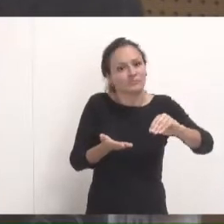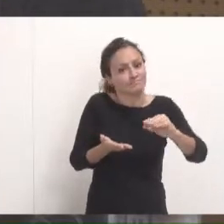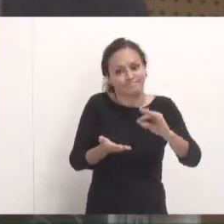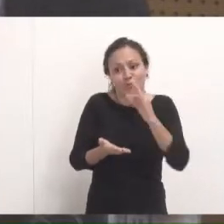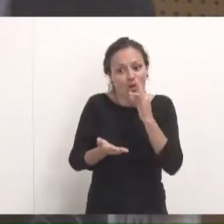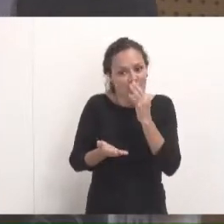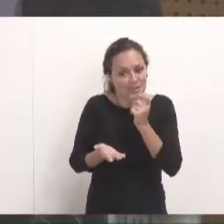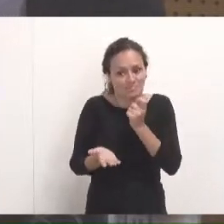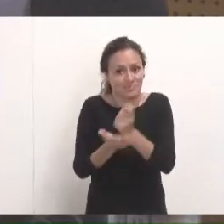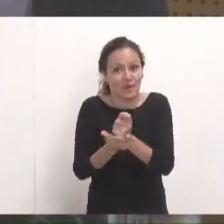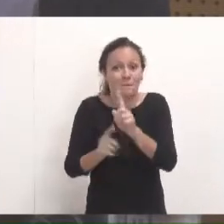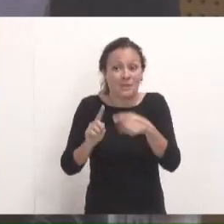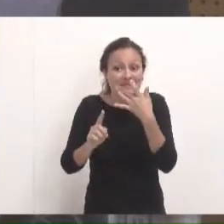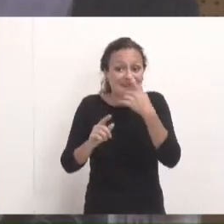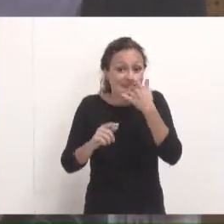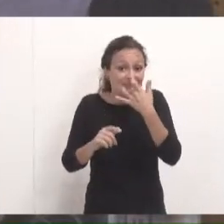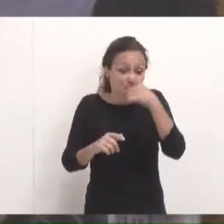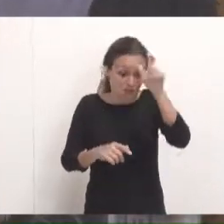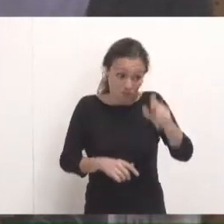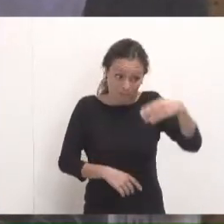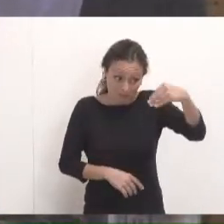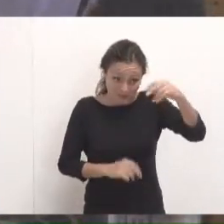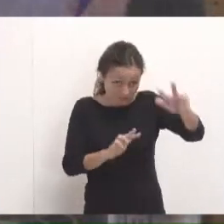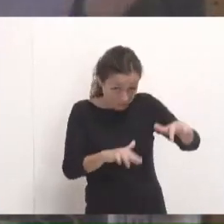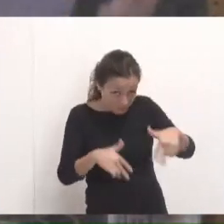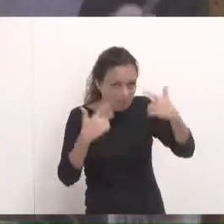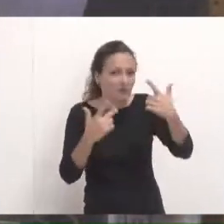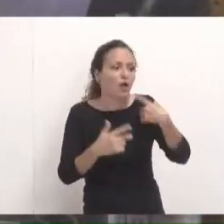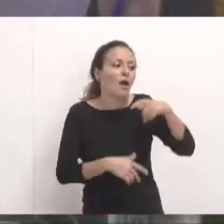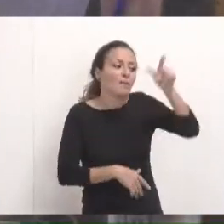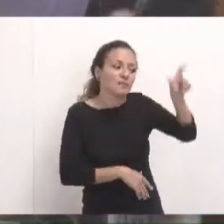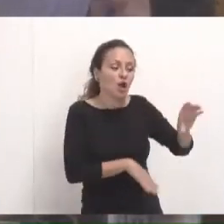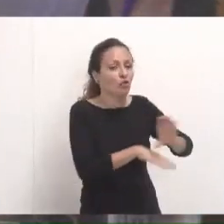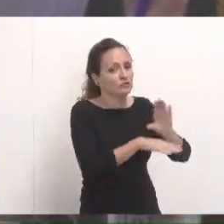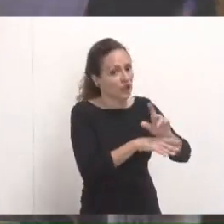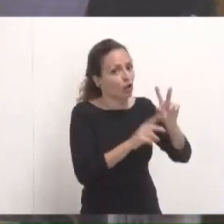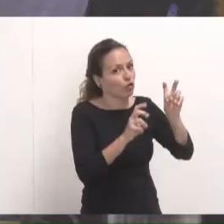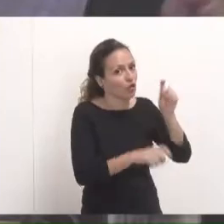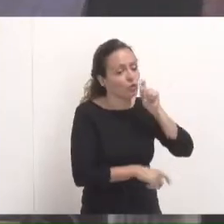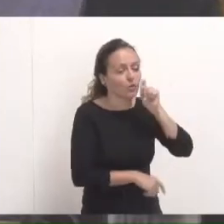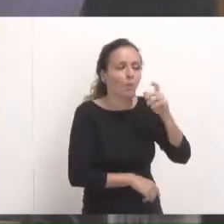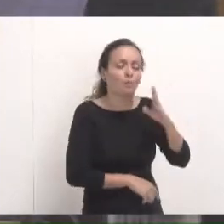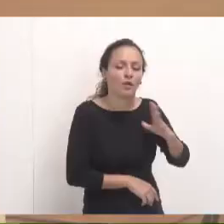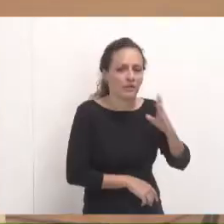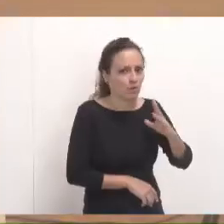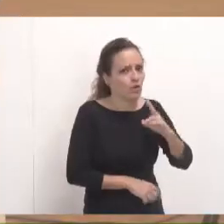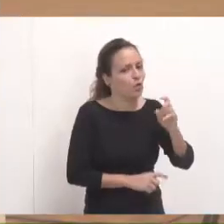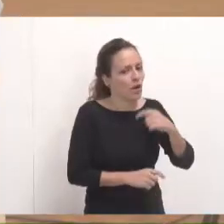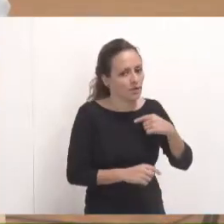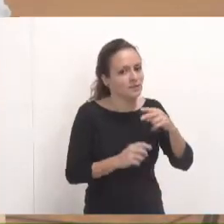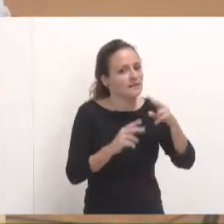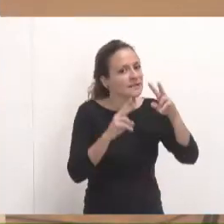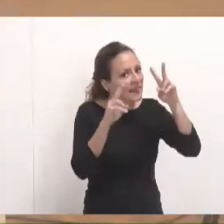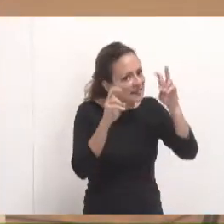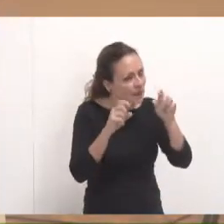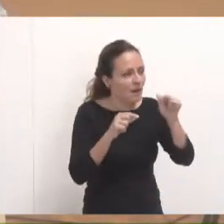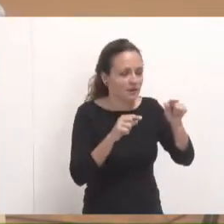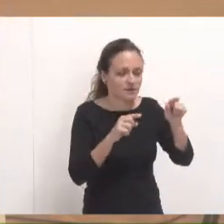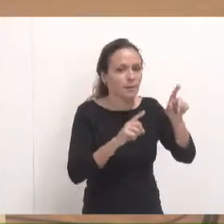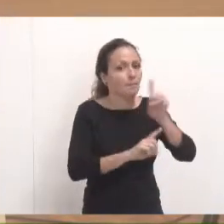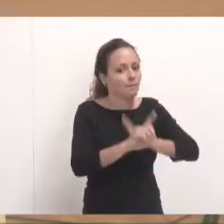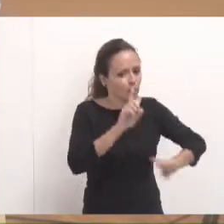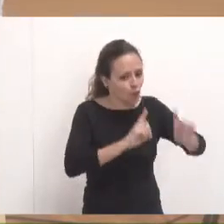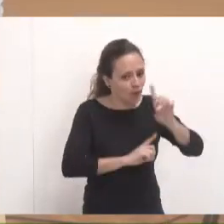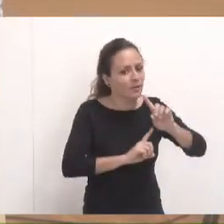venia del señor presidente, al consejero de Turismo a que me le meta cabeza a este asunto y colabore en la resolución de